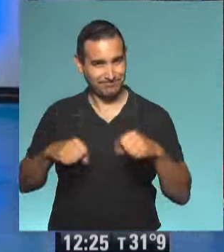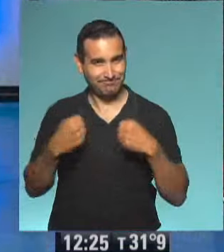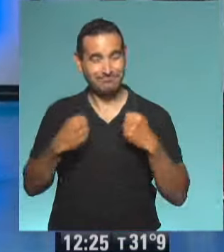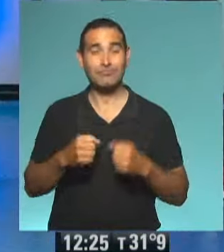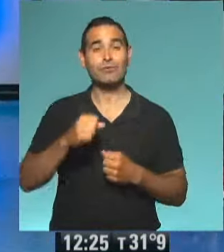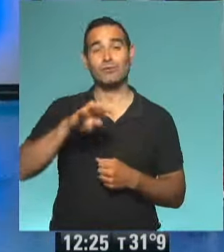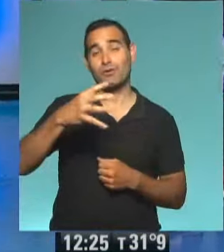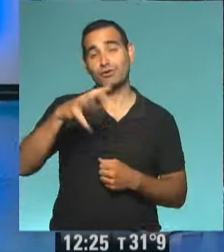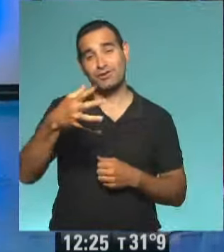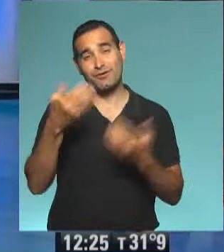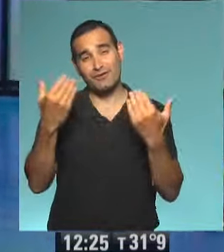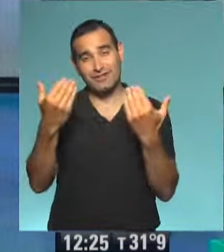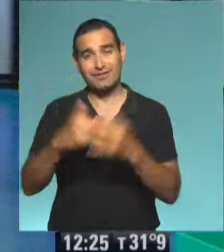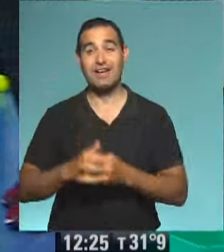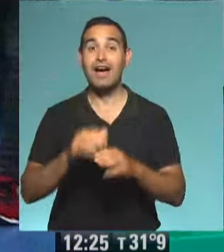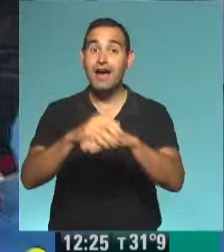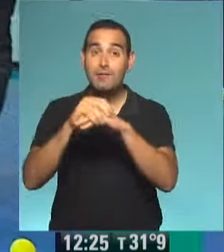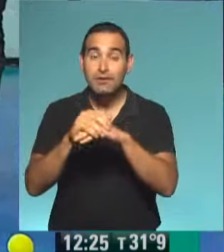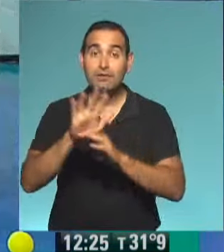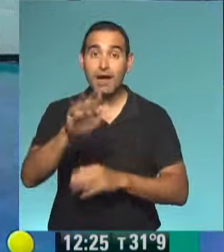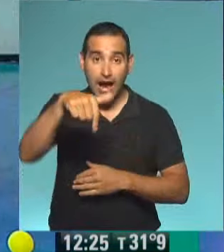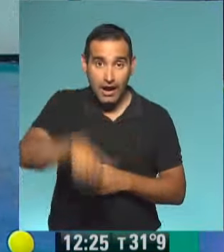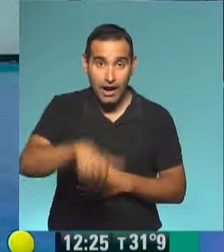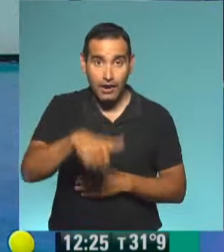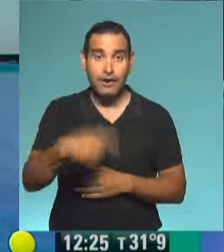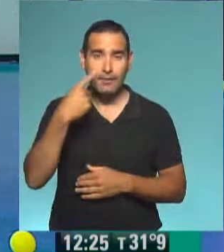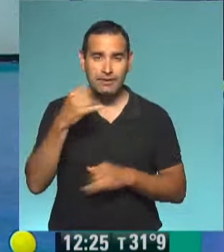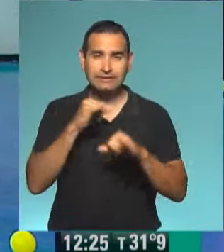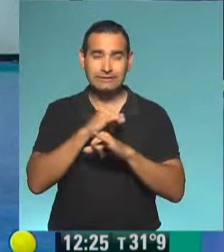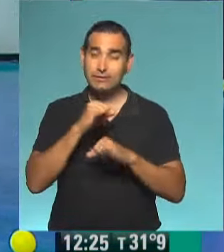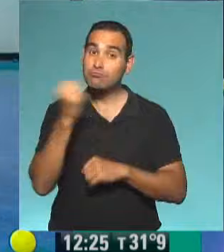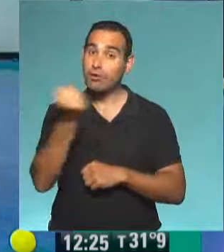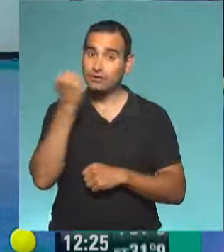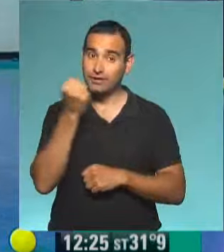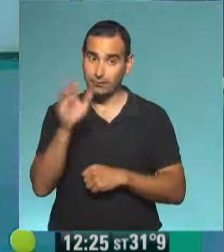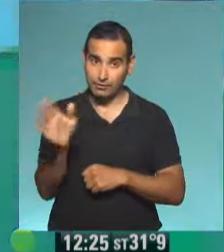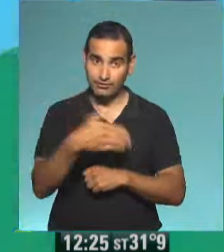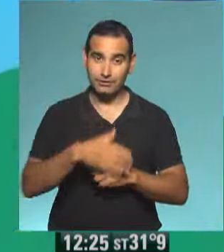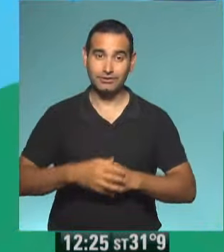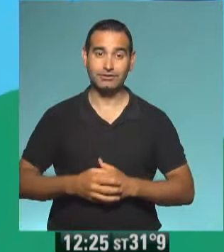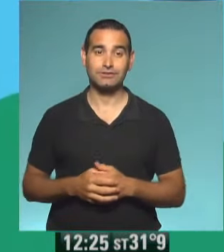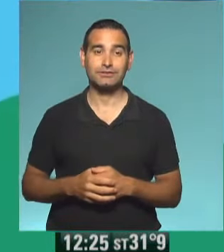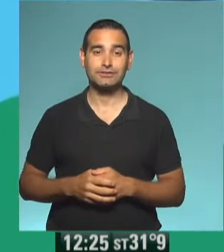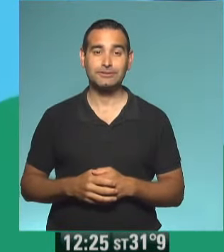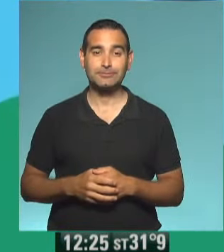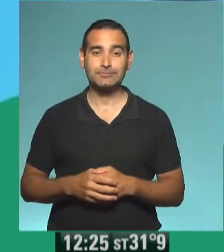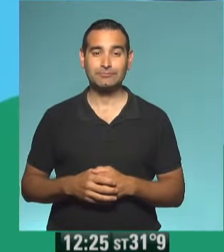cuarto, quinto. Amigos y amigas, ahora vamos a ver un spot muy importante para todos y todas.